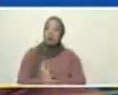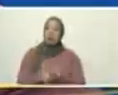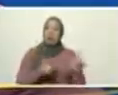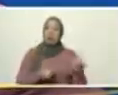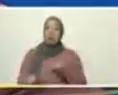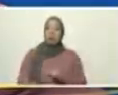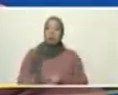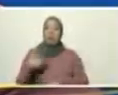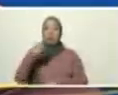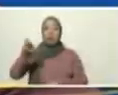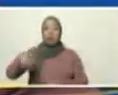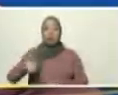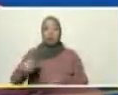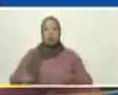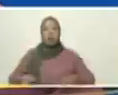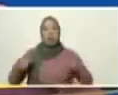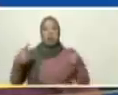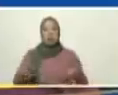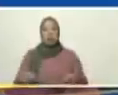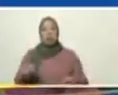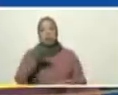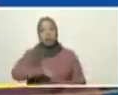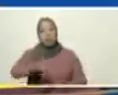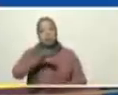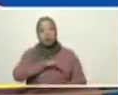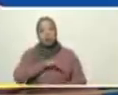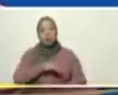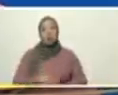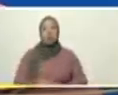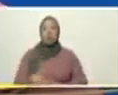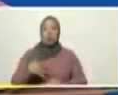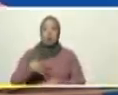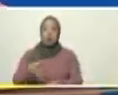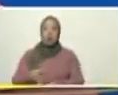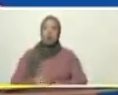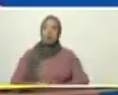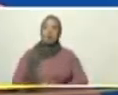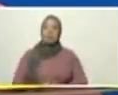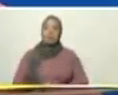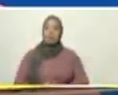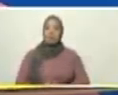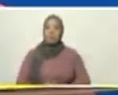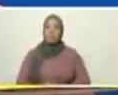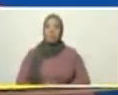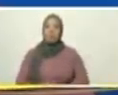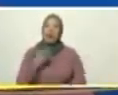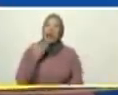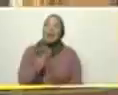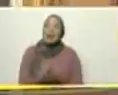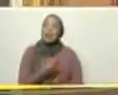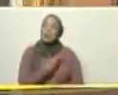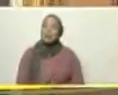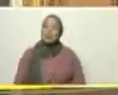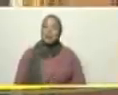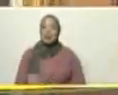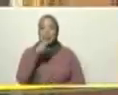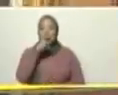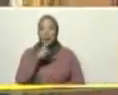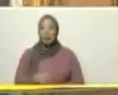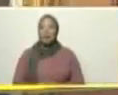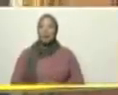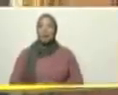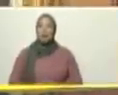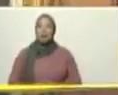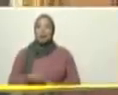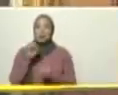Occidente no tienen ni valores ni principios, solo tienen intereses. Ah, sí, mira, y aquí esto es distinto. Daniel, gracias, presidente. Perdona que te interrumpa. Un